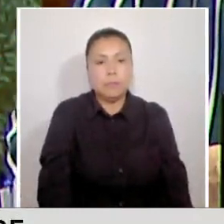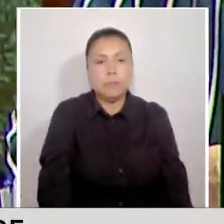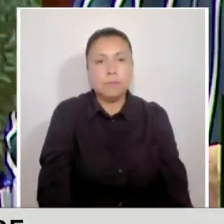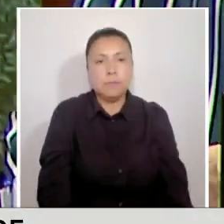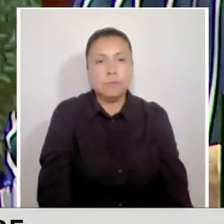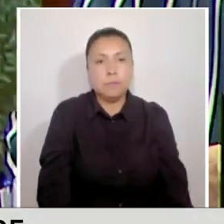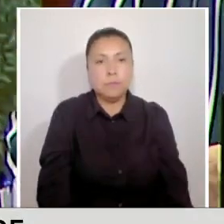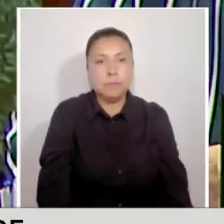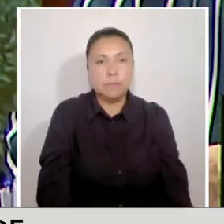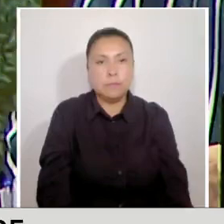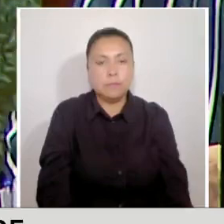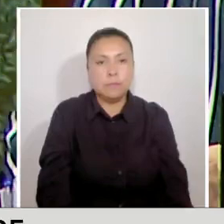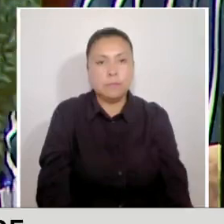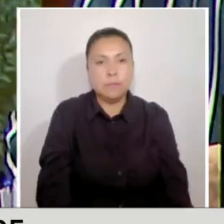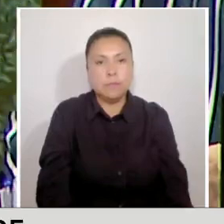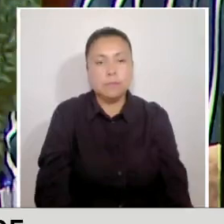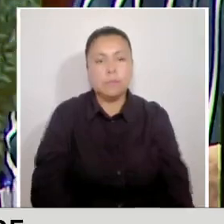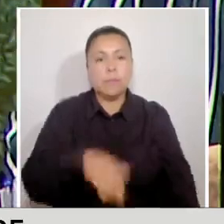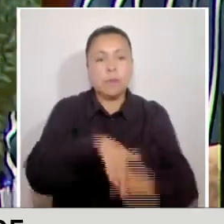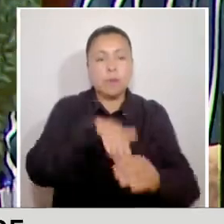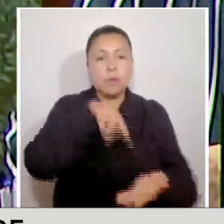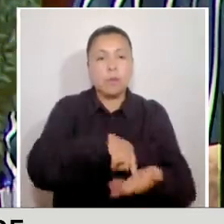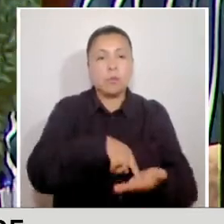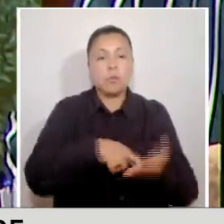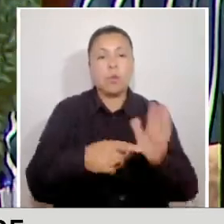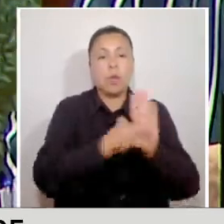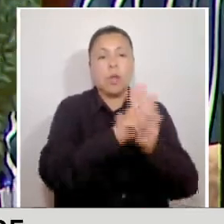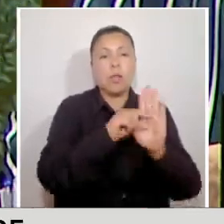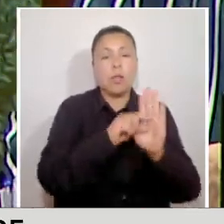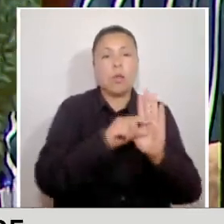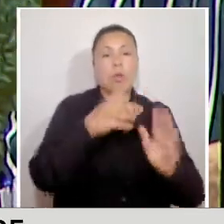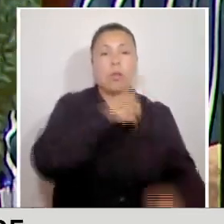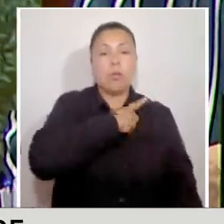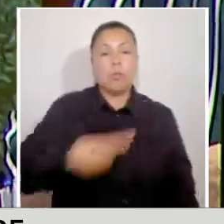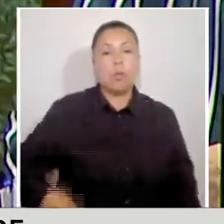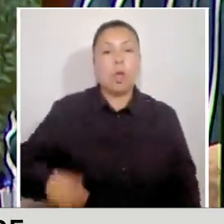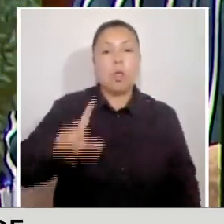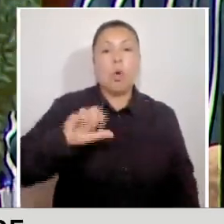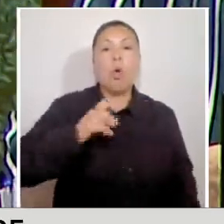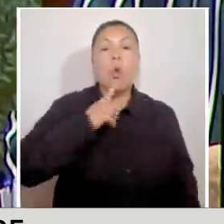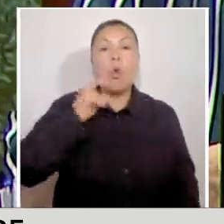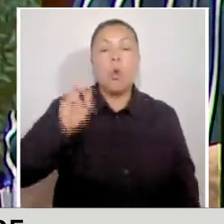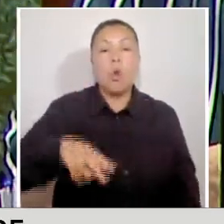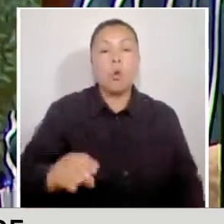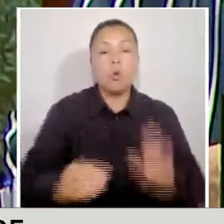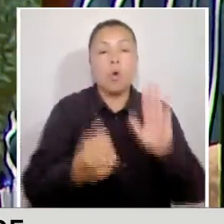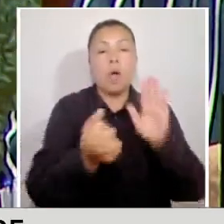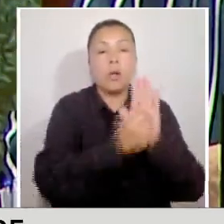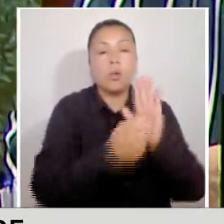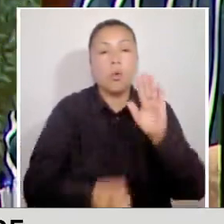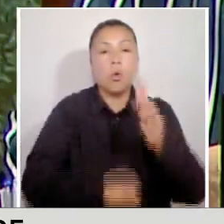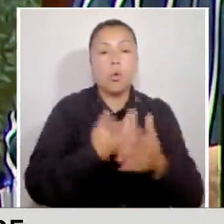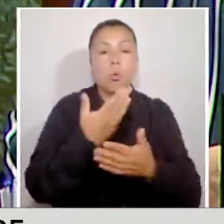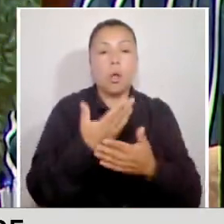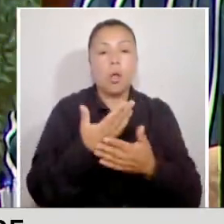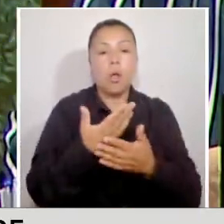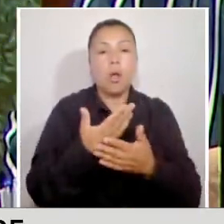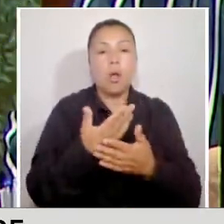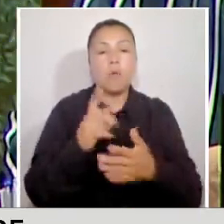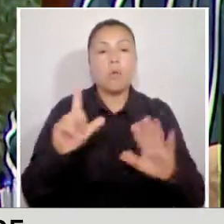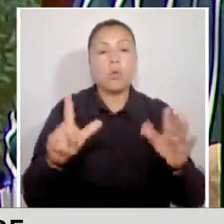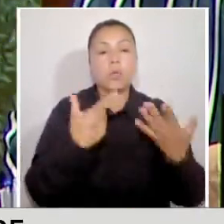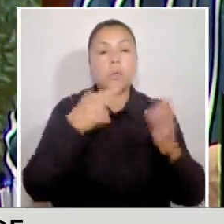aprobado enota indica un artículo nuevo séptimo al proyecto